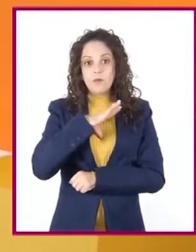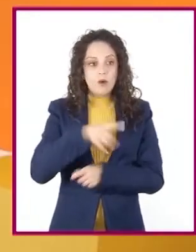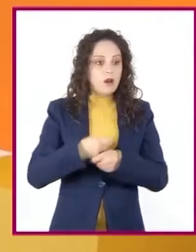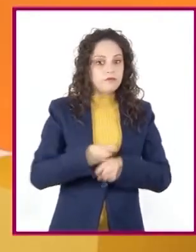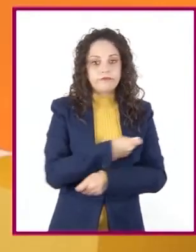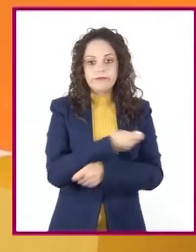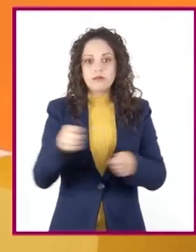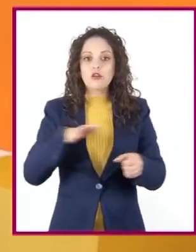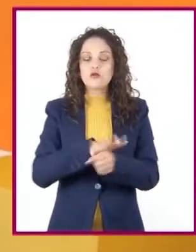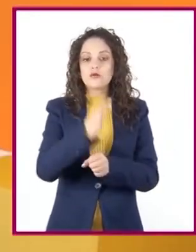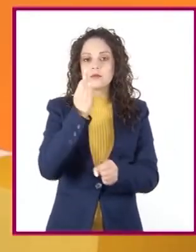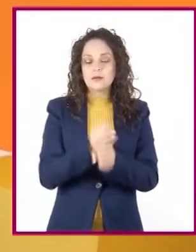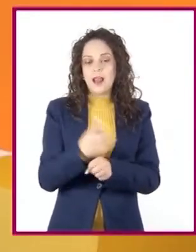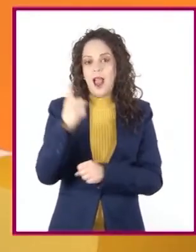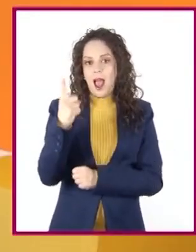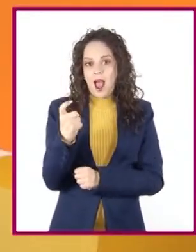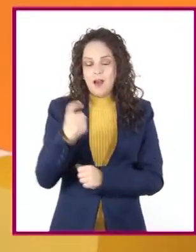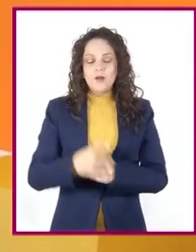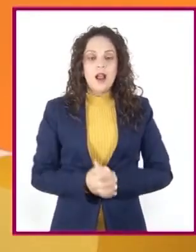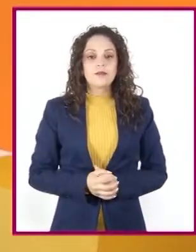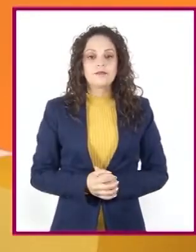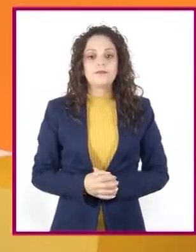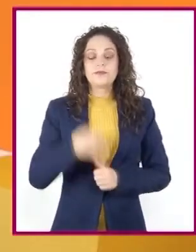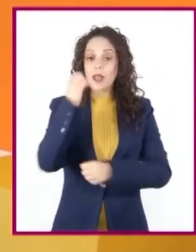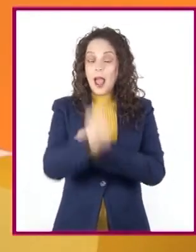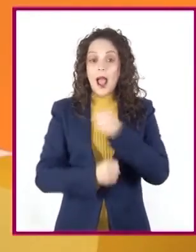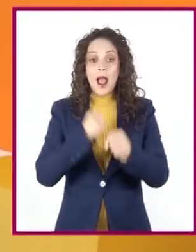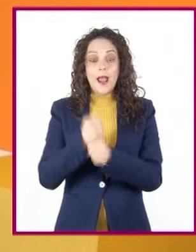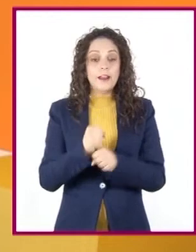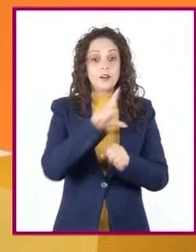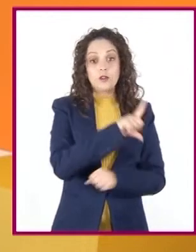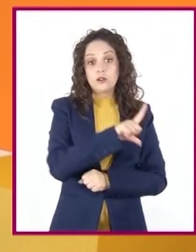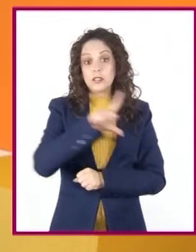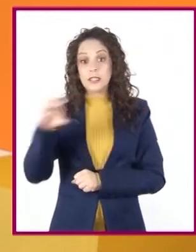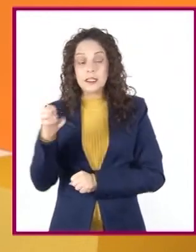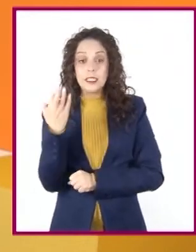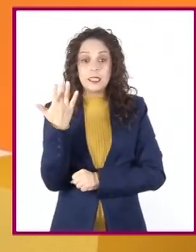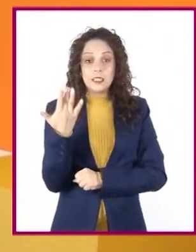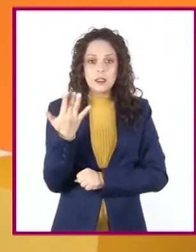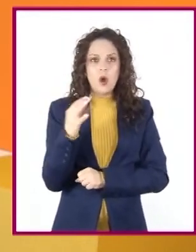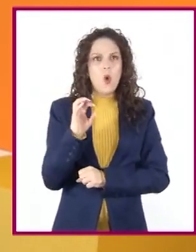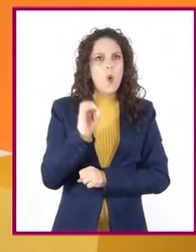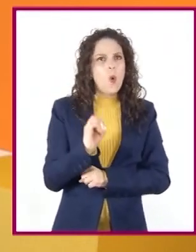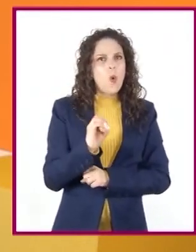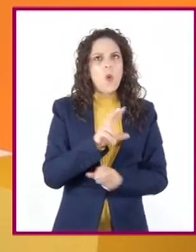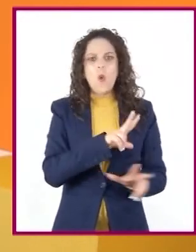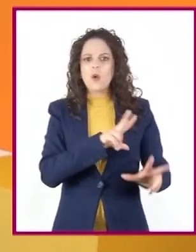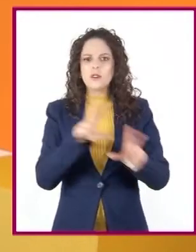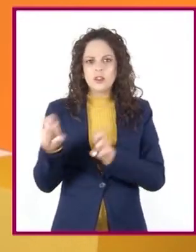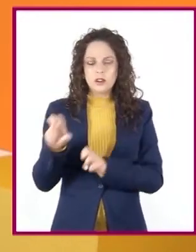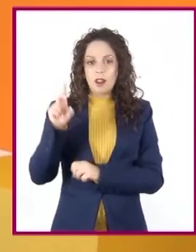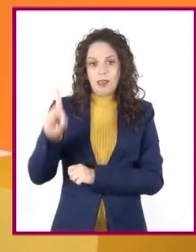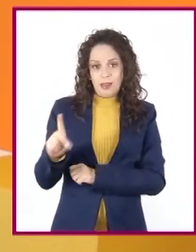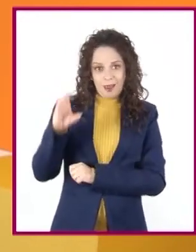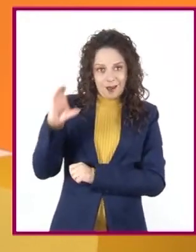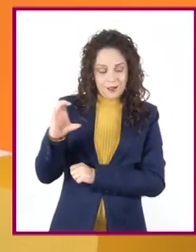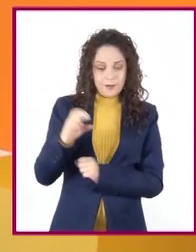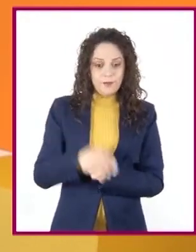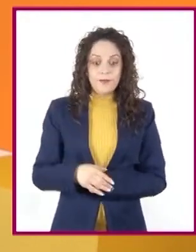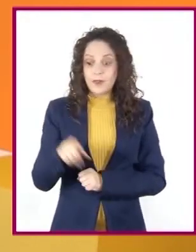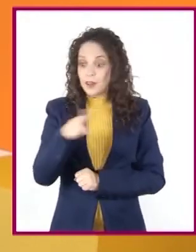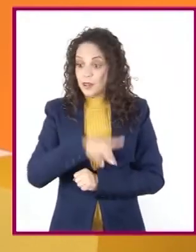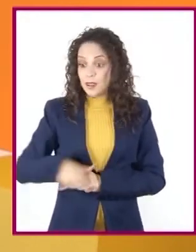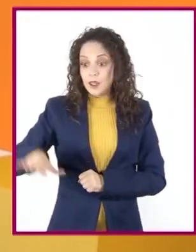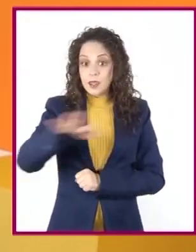agua. Hacia el año 750 u 800 de nuestra era, el estado